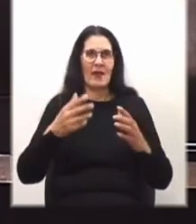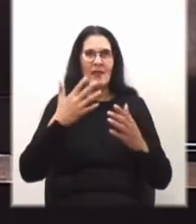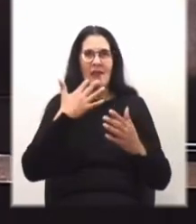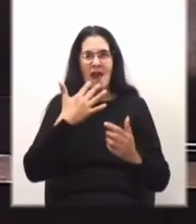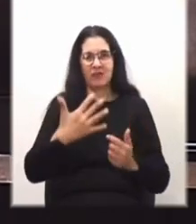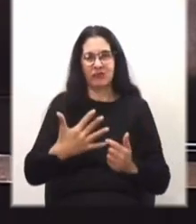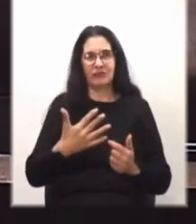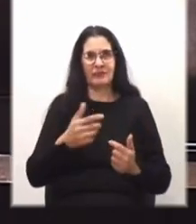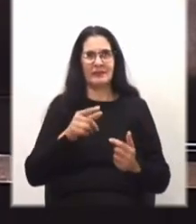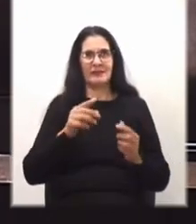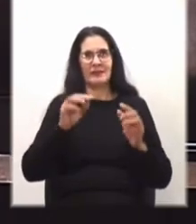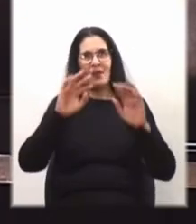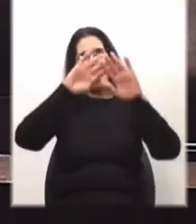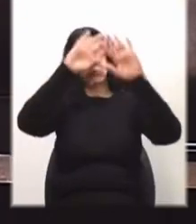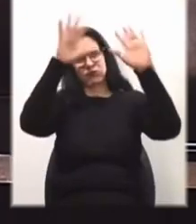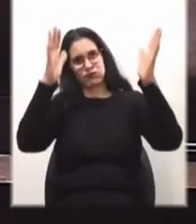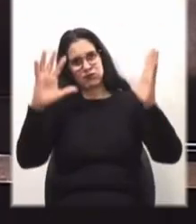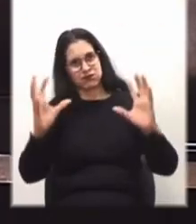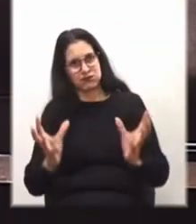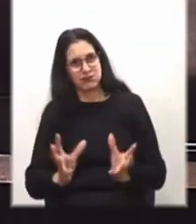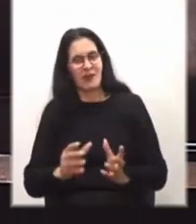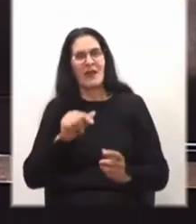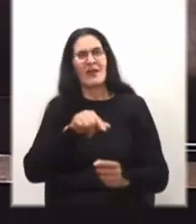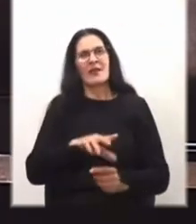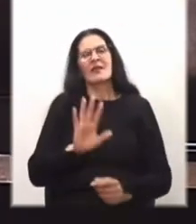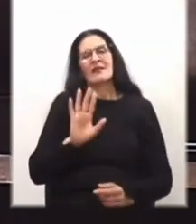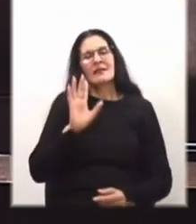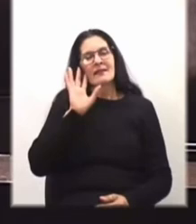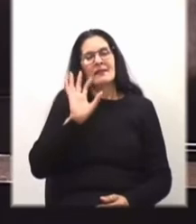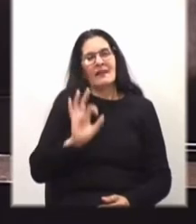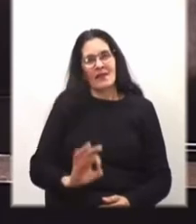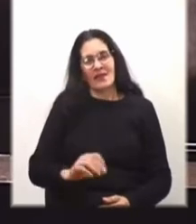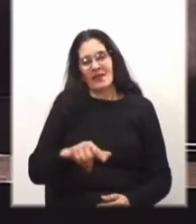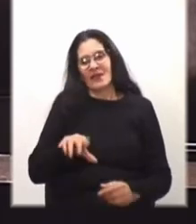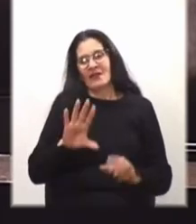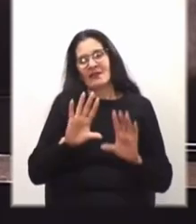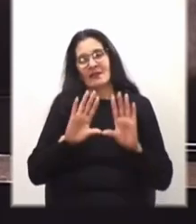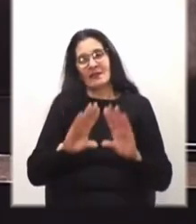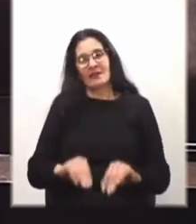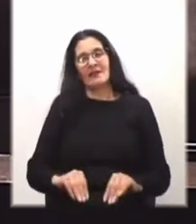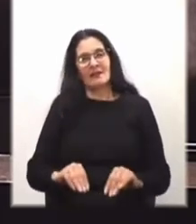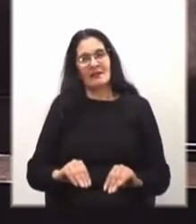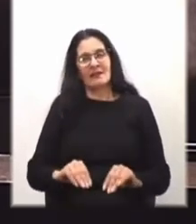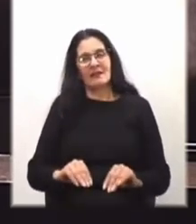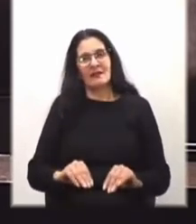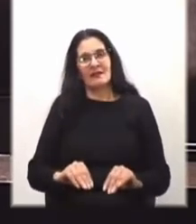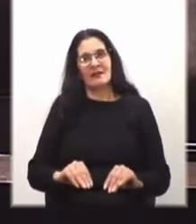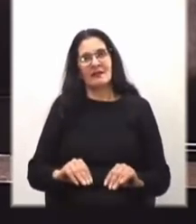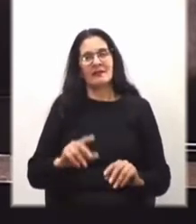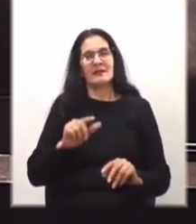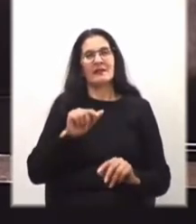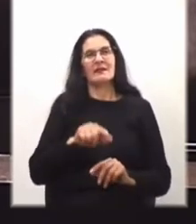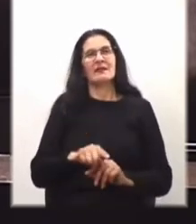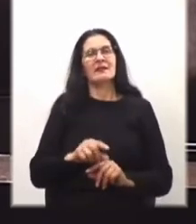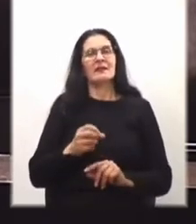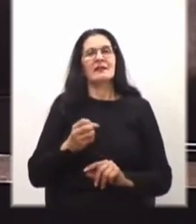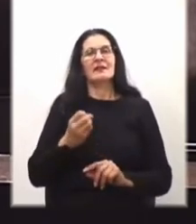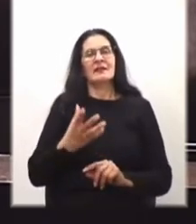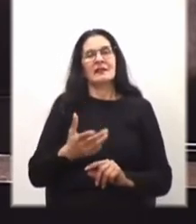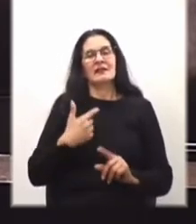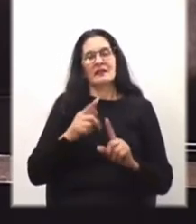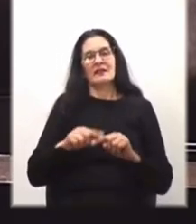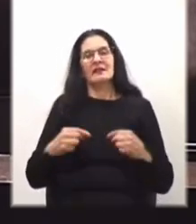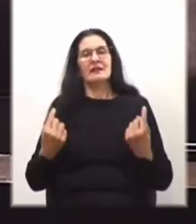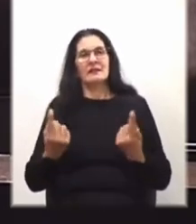e impoluto desde el punto de vista político, sabiendo que todos quienes lo impulsábamos, lo estábamos organizando, que